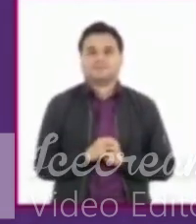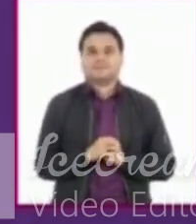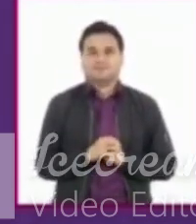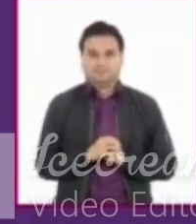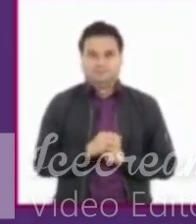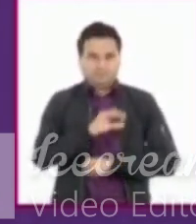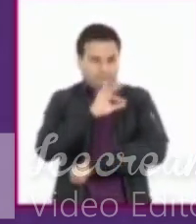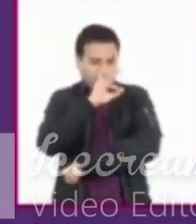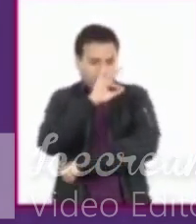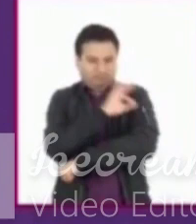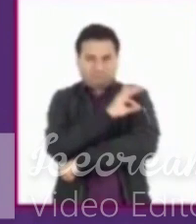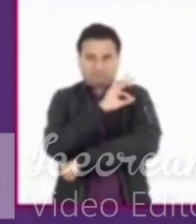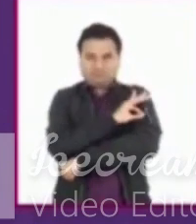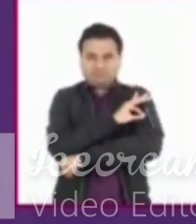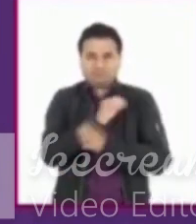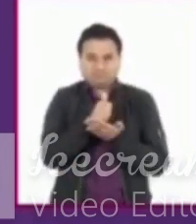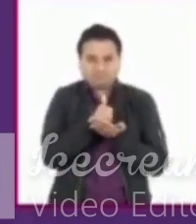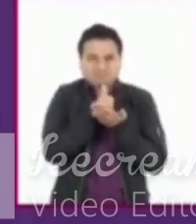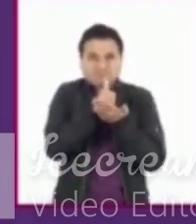las vacunas?